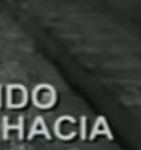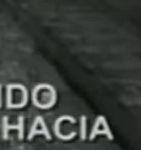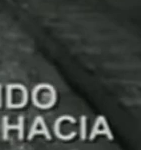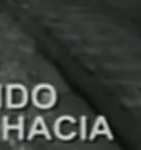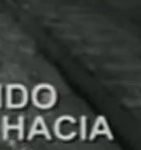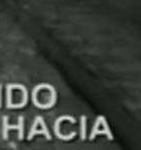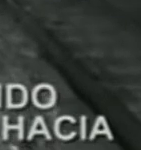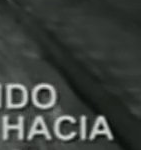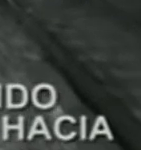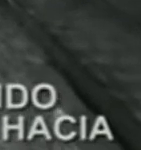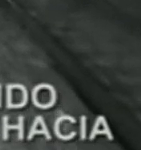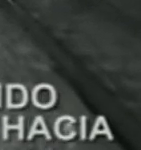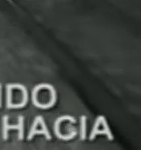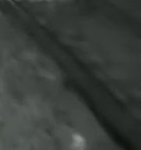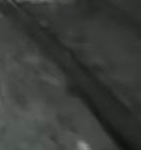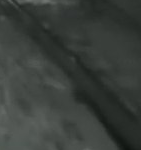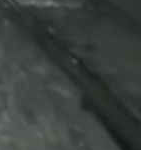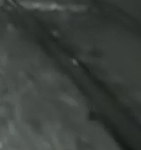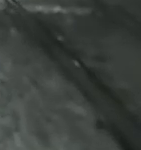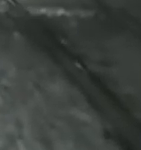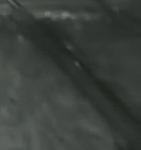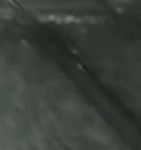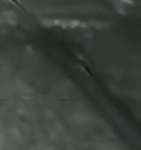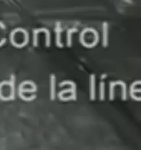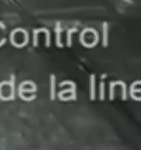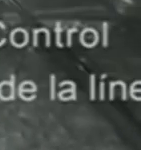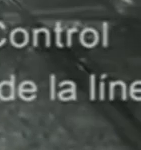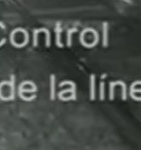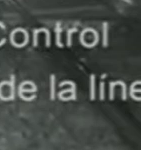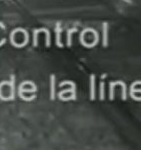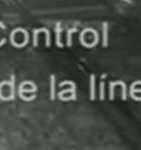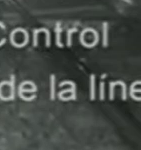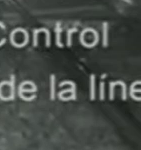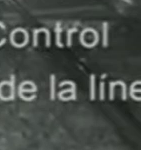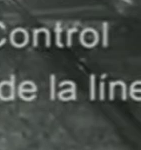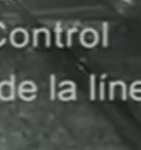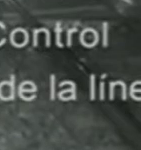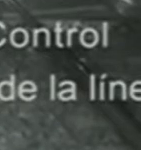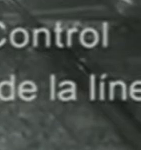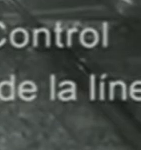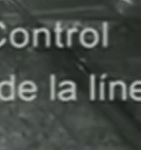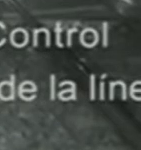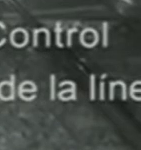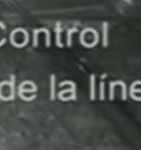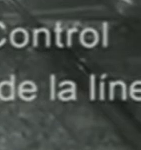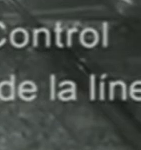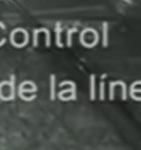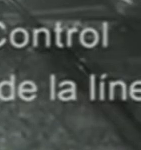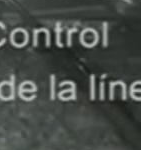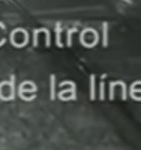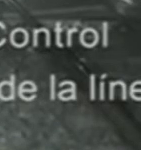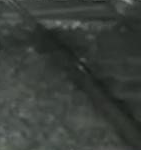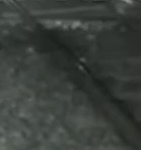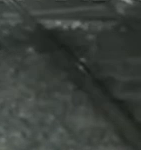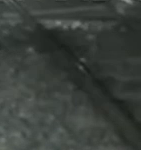Bueno, la verdad que el video es muy fuerte. Sí. Se conoce finalmente el video de la tragedia Castelar. Otra vez el Sarmiento. Tres muertos tapados,